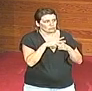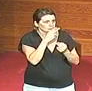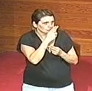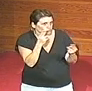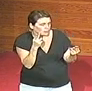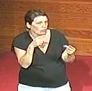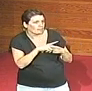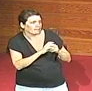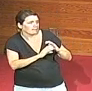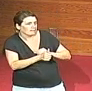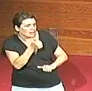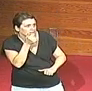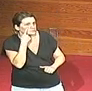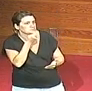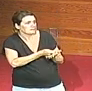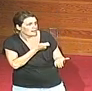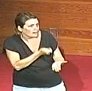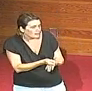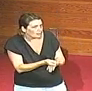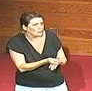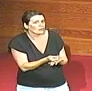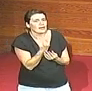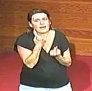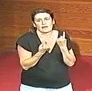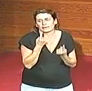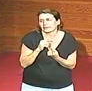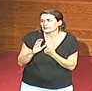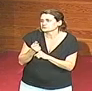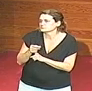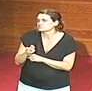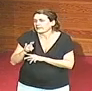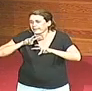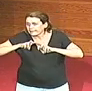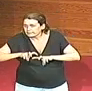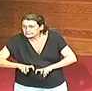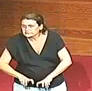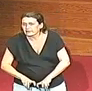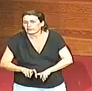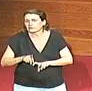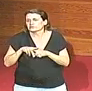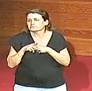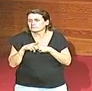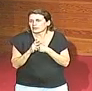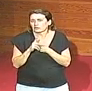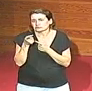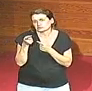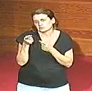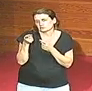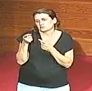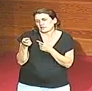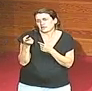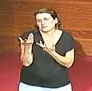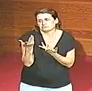por suscripción, pagando. A veces la encontramos en investigaciones de medios que han apostado por